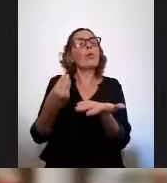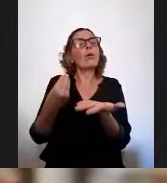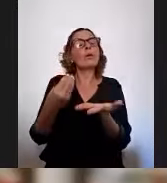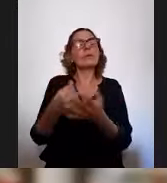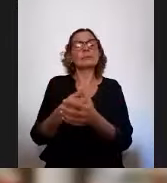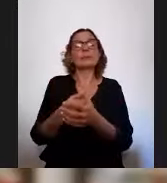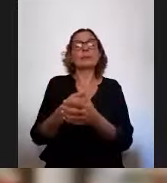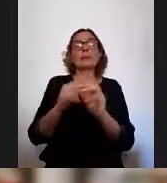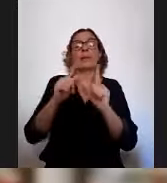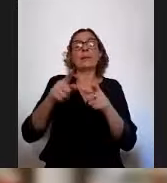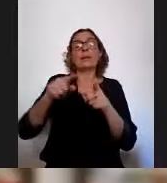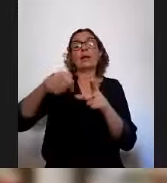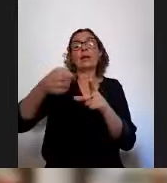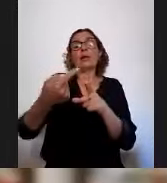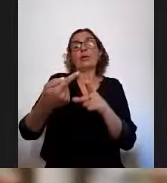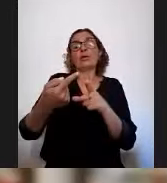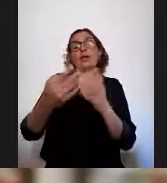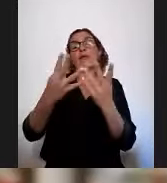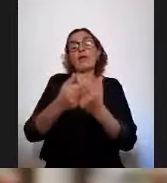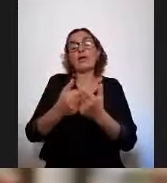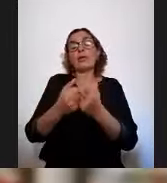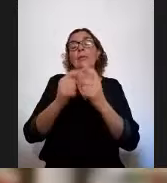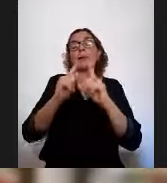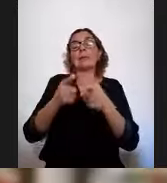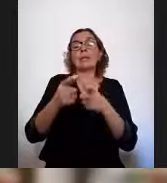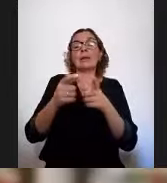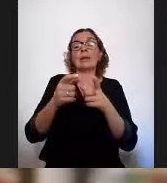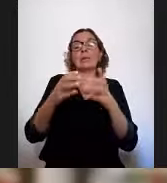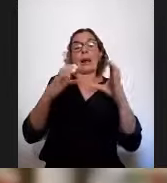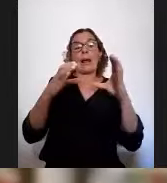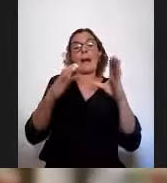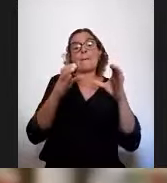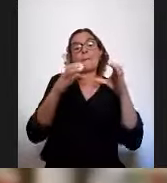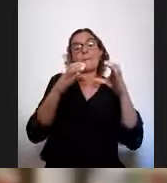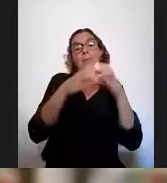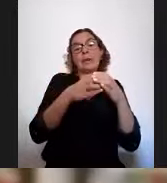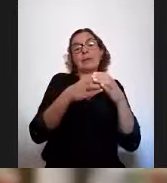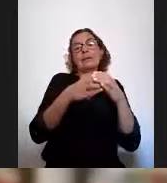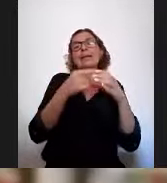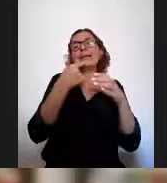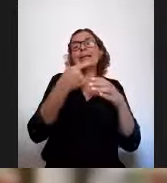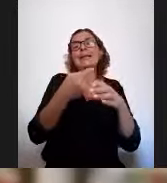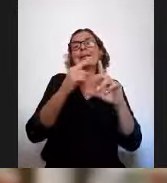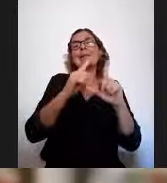También hay otras herramientas, una parte del Canvas es